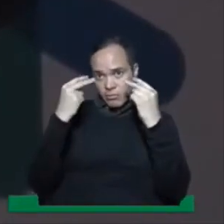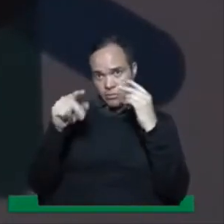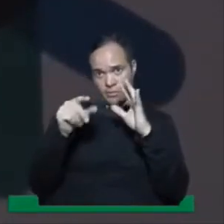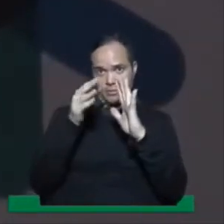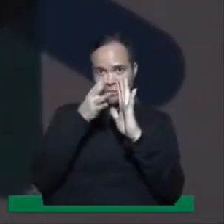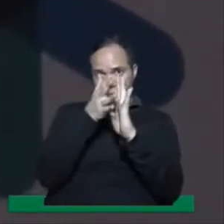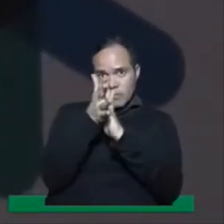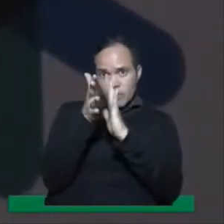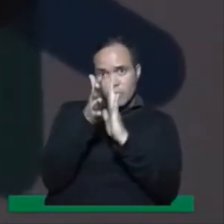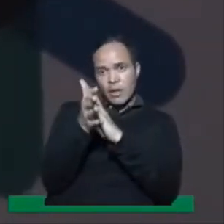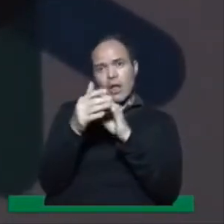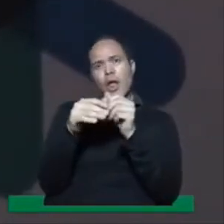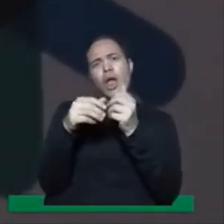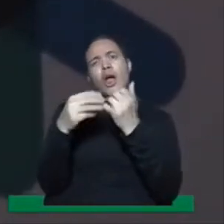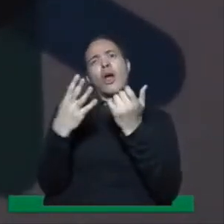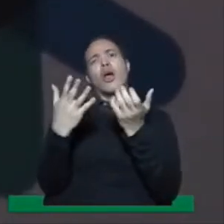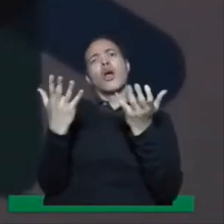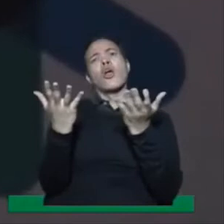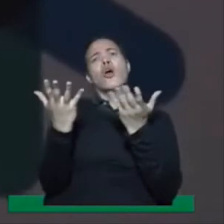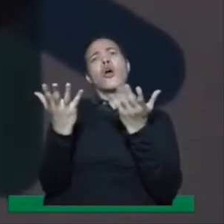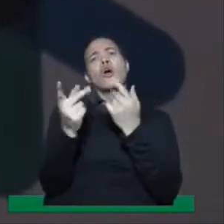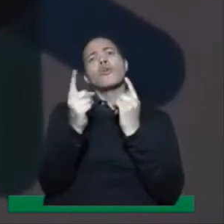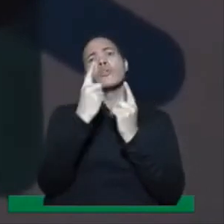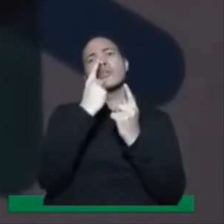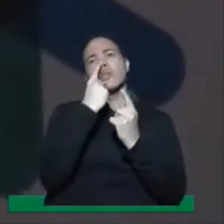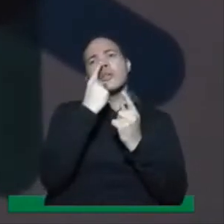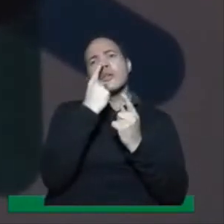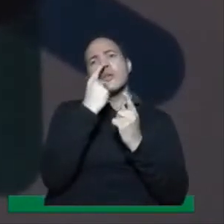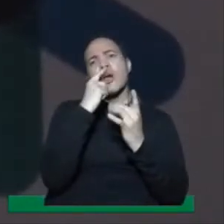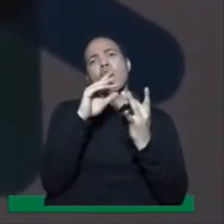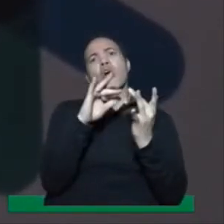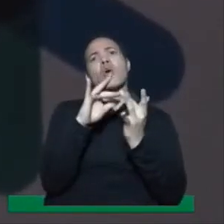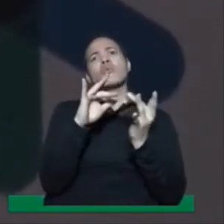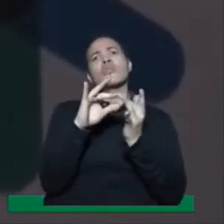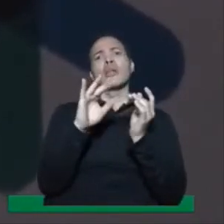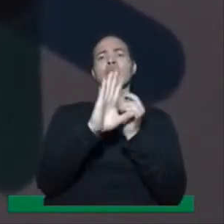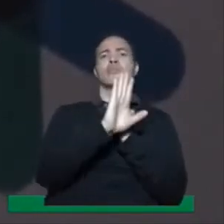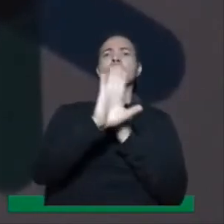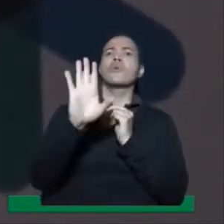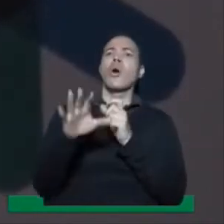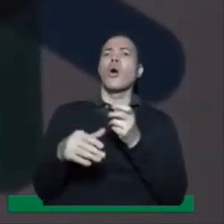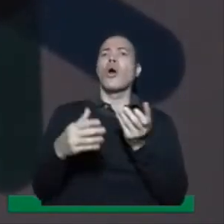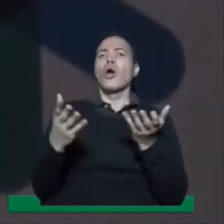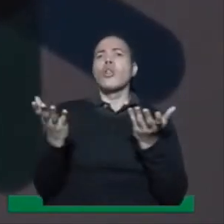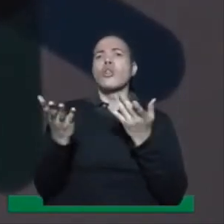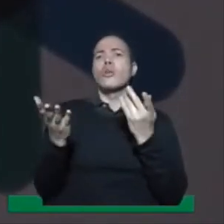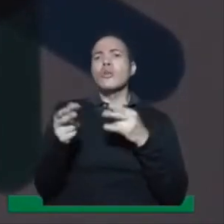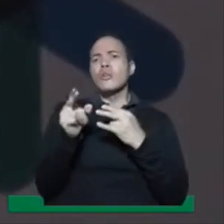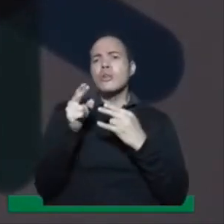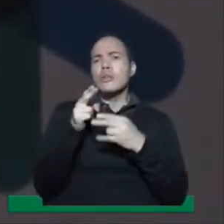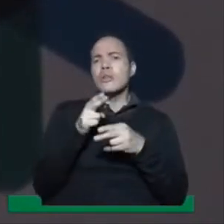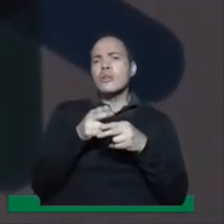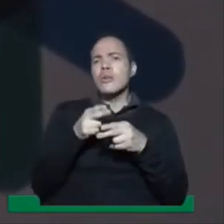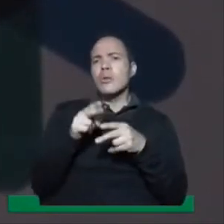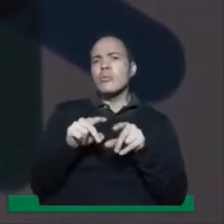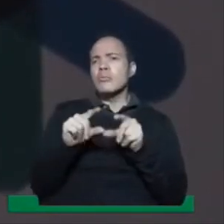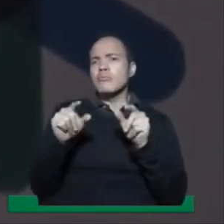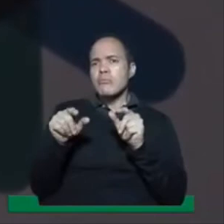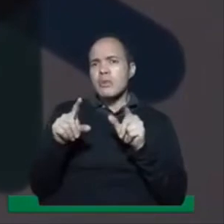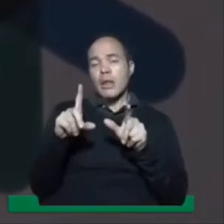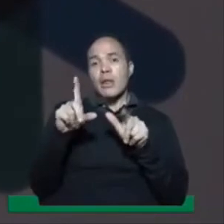donde por donde nos pueden contactar y también como un consejo final para todas las personas asistentes